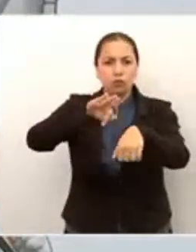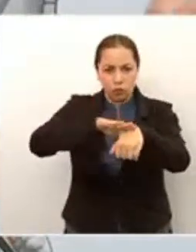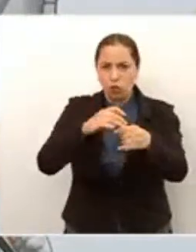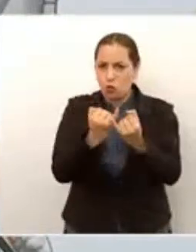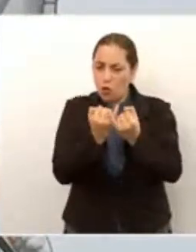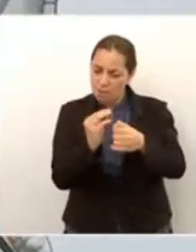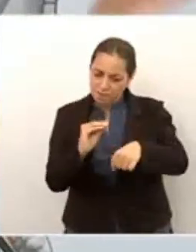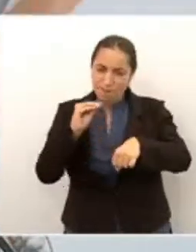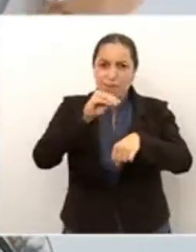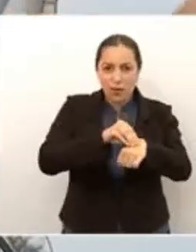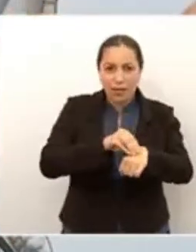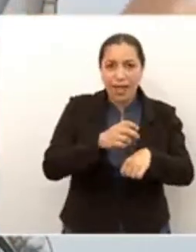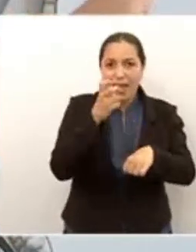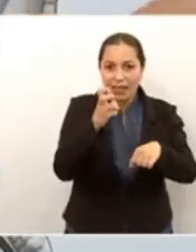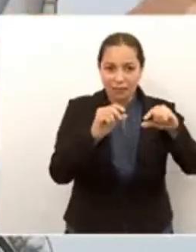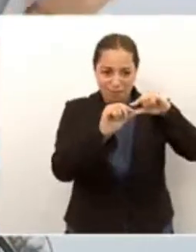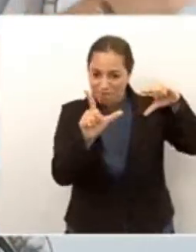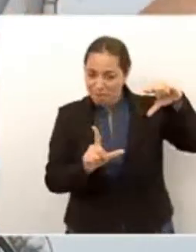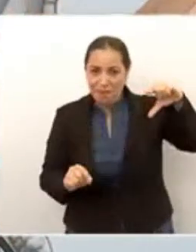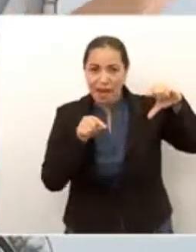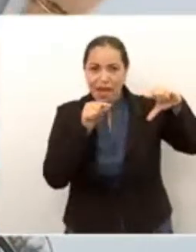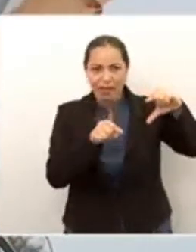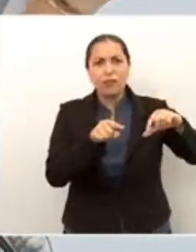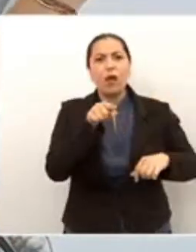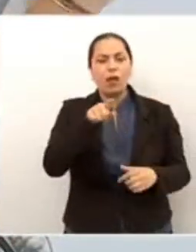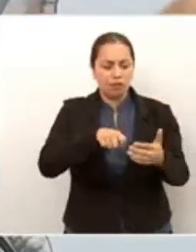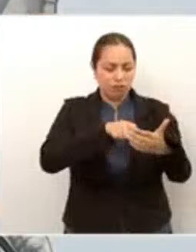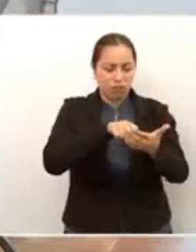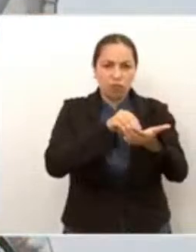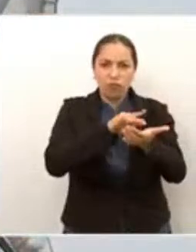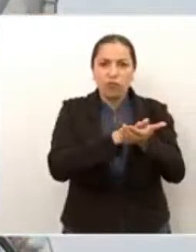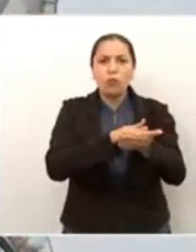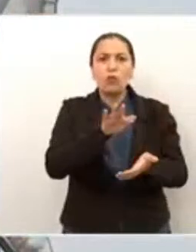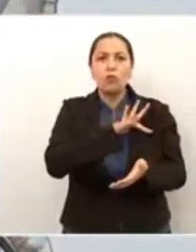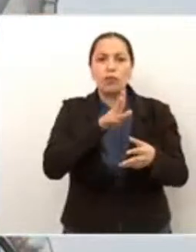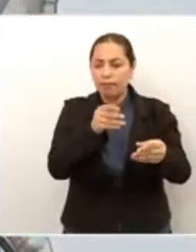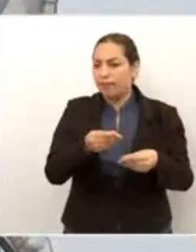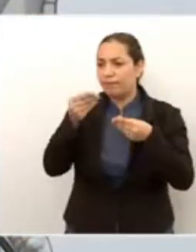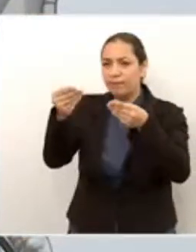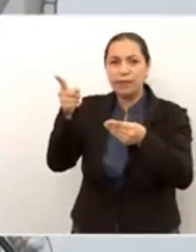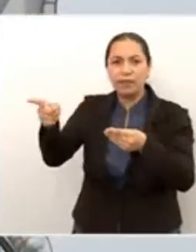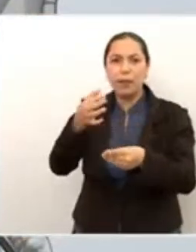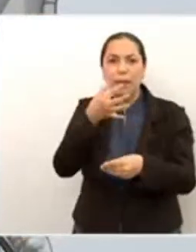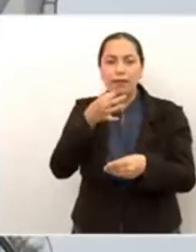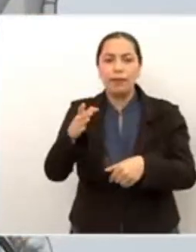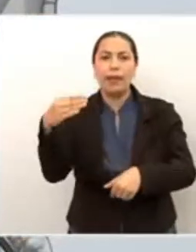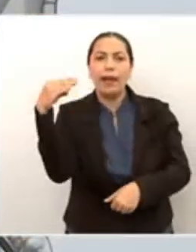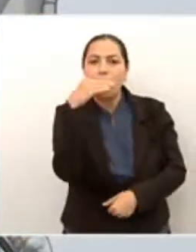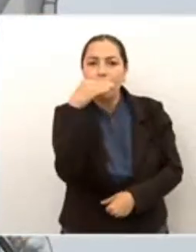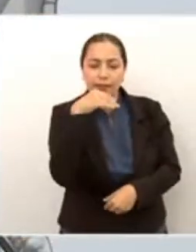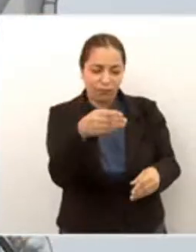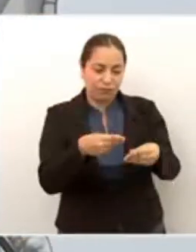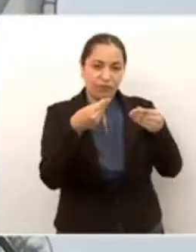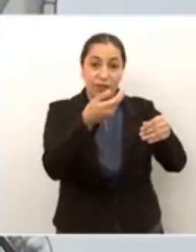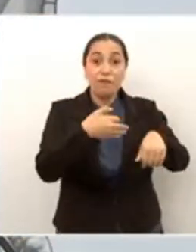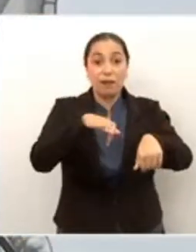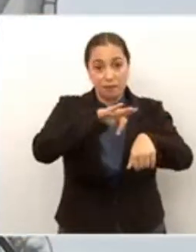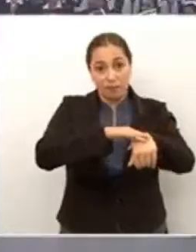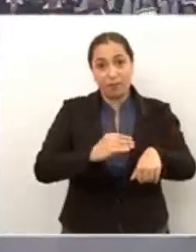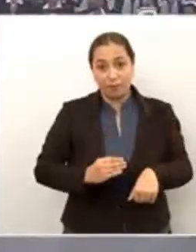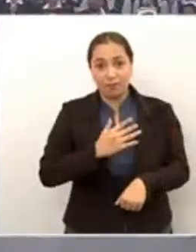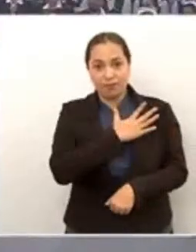todo el país para que puedan recoger sus medicamentos gratuitos en las farmacias del bienestar para Salud Casa por